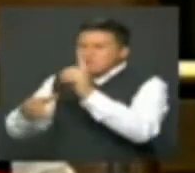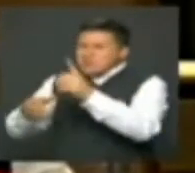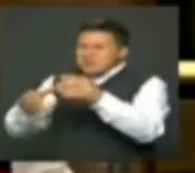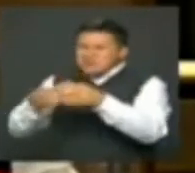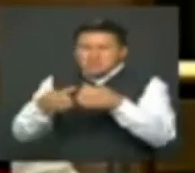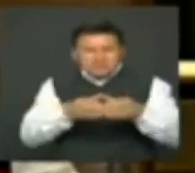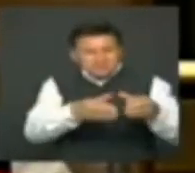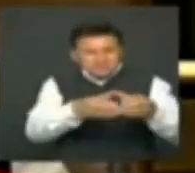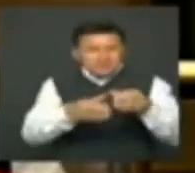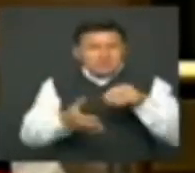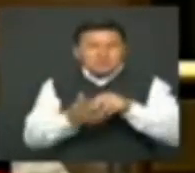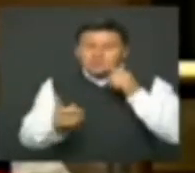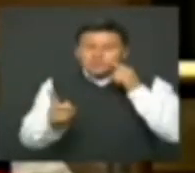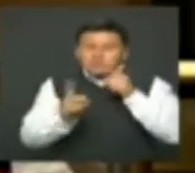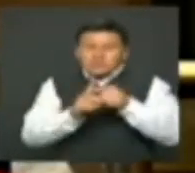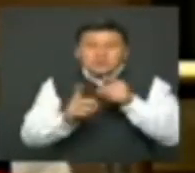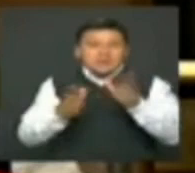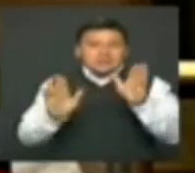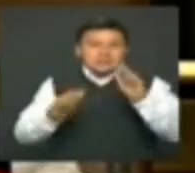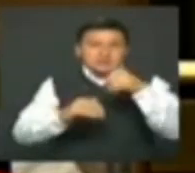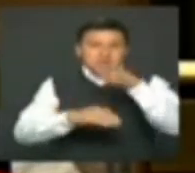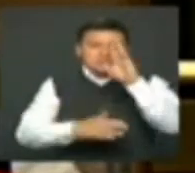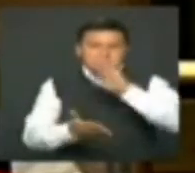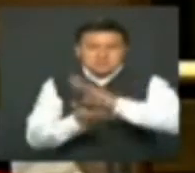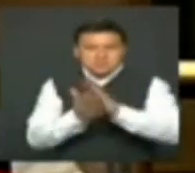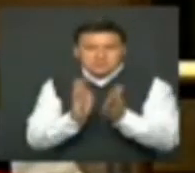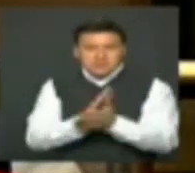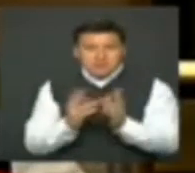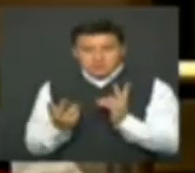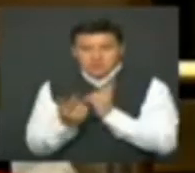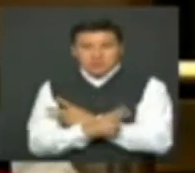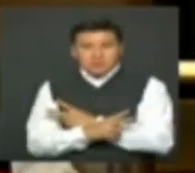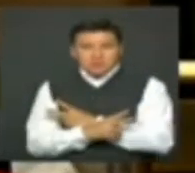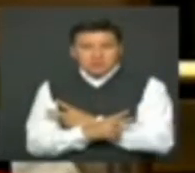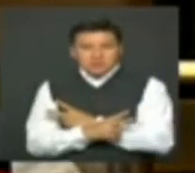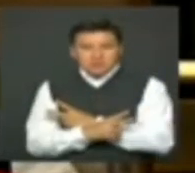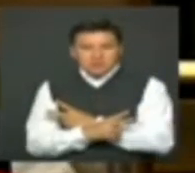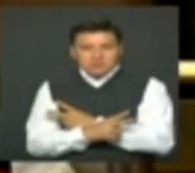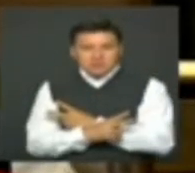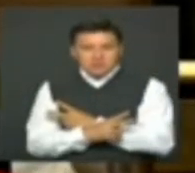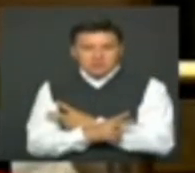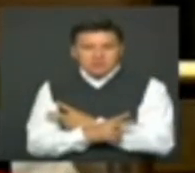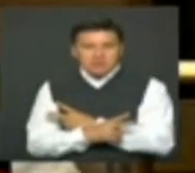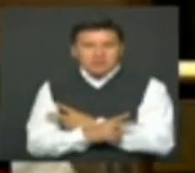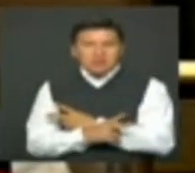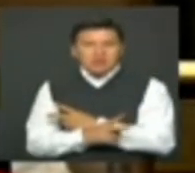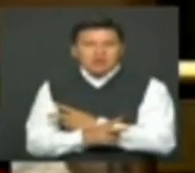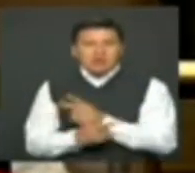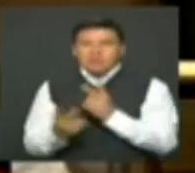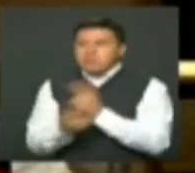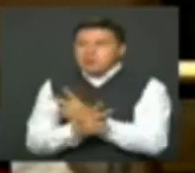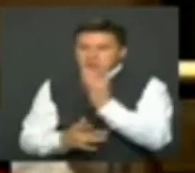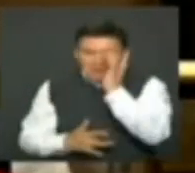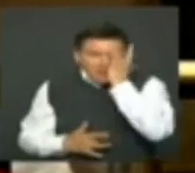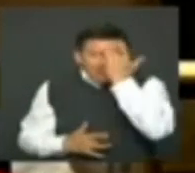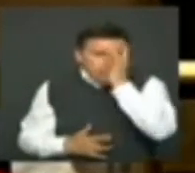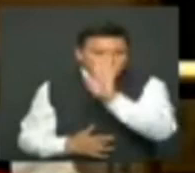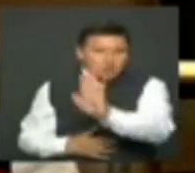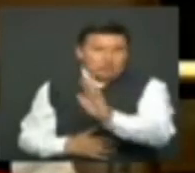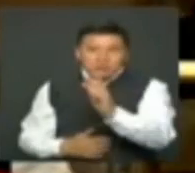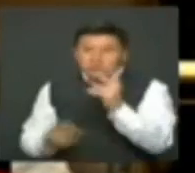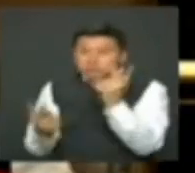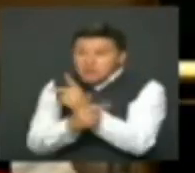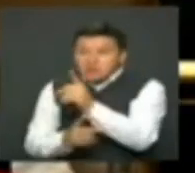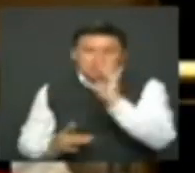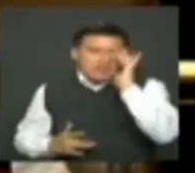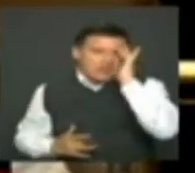que es la paz. La violencia no es otra cosa que la fiebre de un organismo enfermo, de una